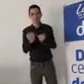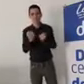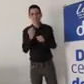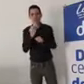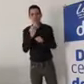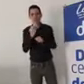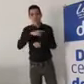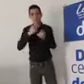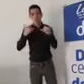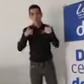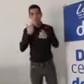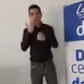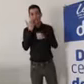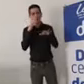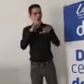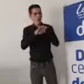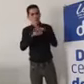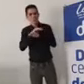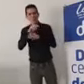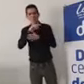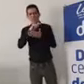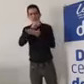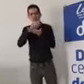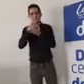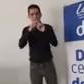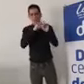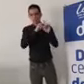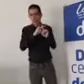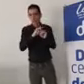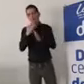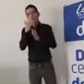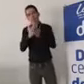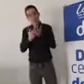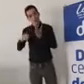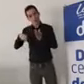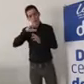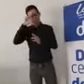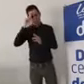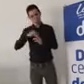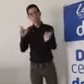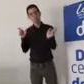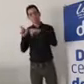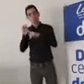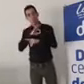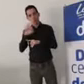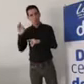proyectos de orden nacional, pues tienen que ser parte de la decisión. Y eso hoy en Colombia particularmente no ocurre. En el caso de Bogotá, pues ya lo